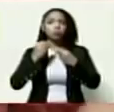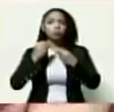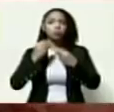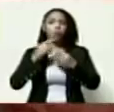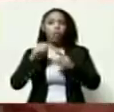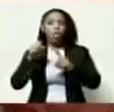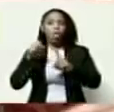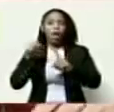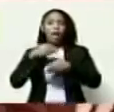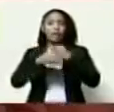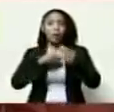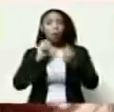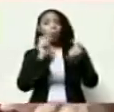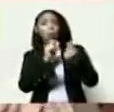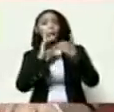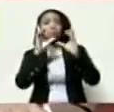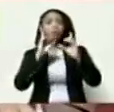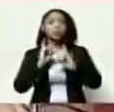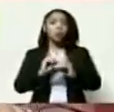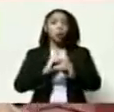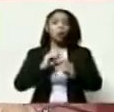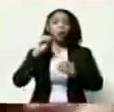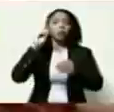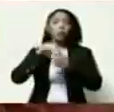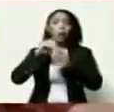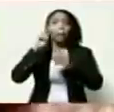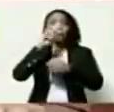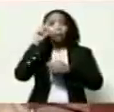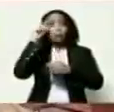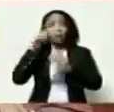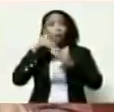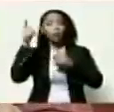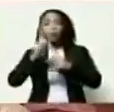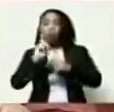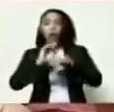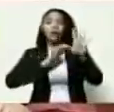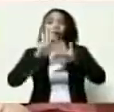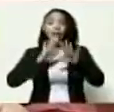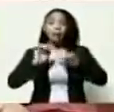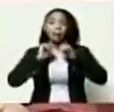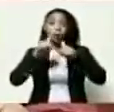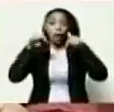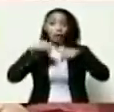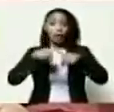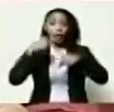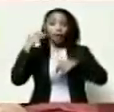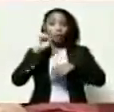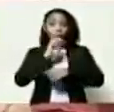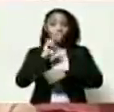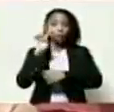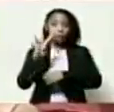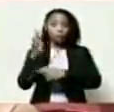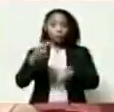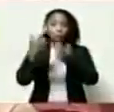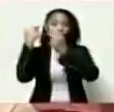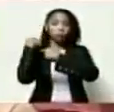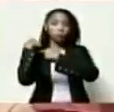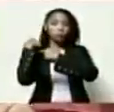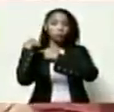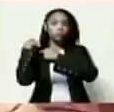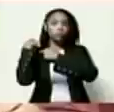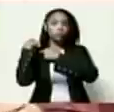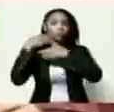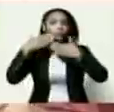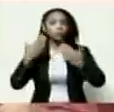someterlo a discusión y tomar la decisión para dentro de 20 días, no, es el 15 que arrancamos. Entonces aquí tienen que estar los 24 responsables